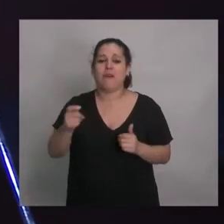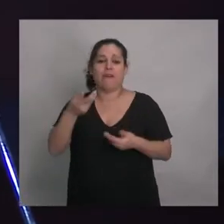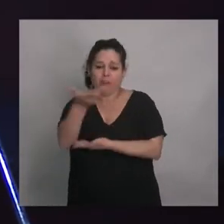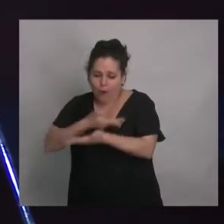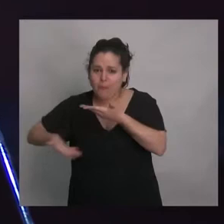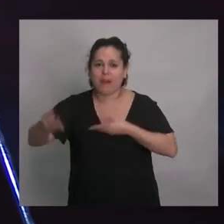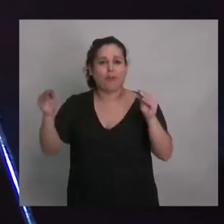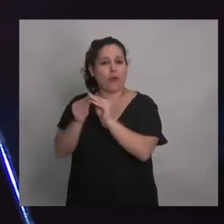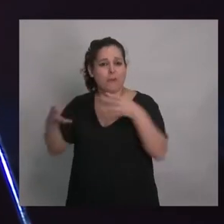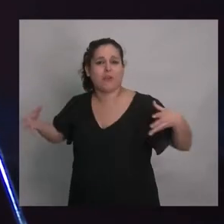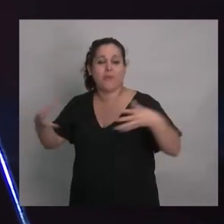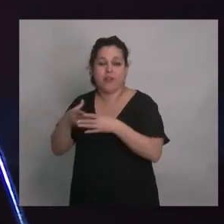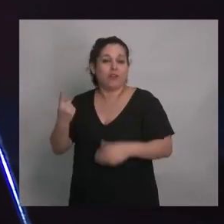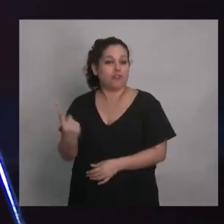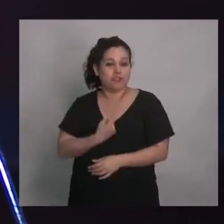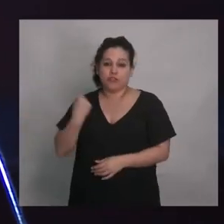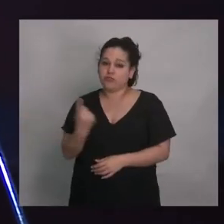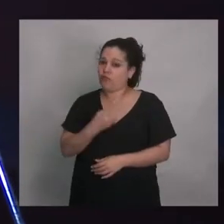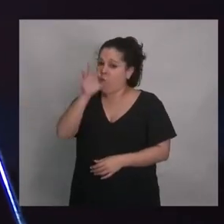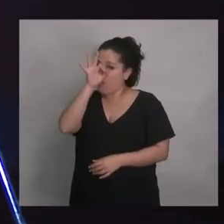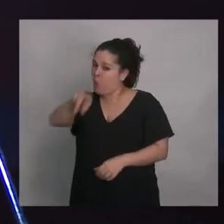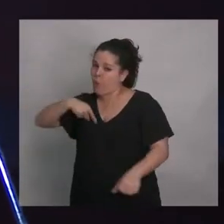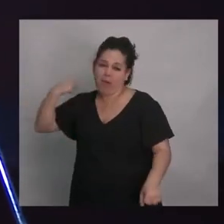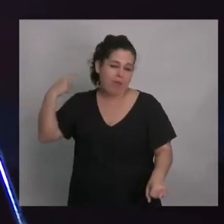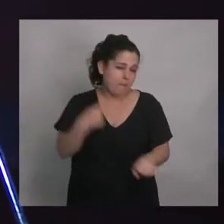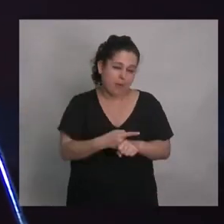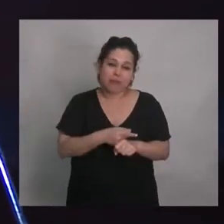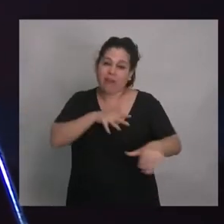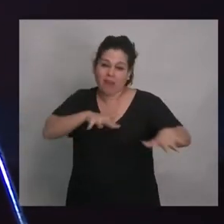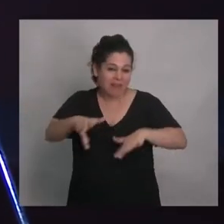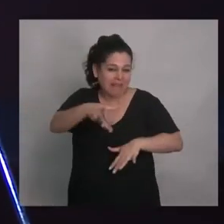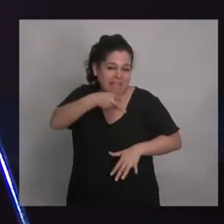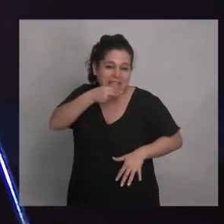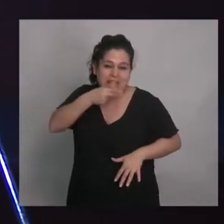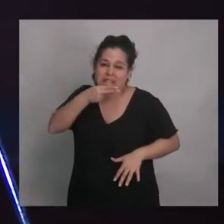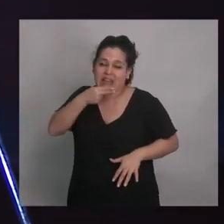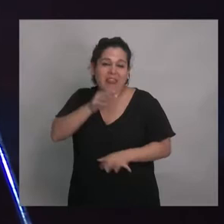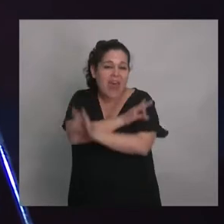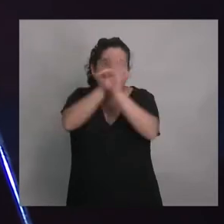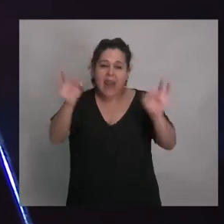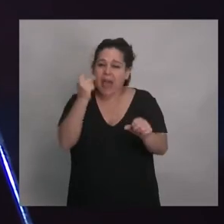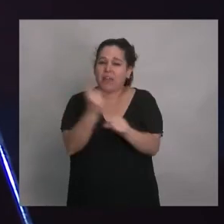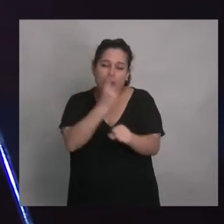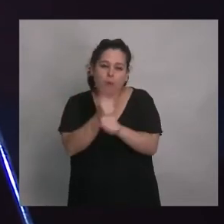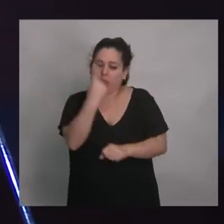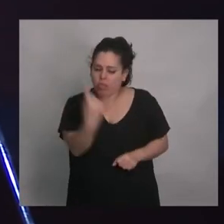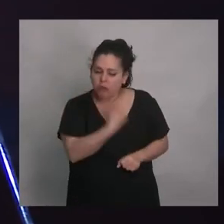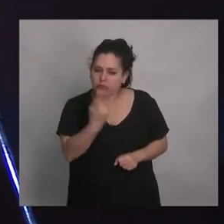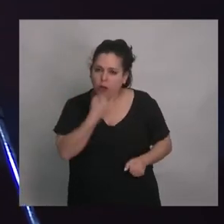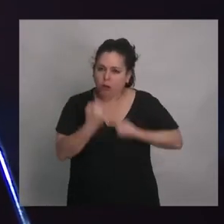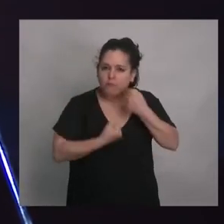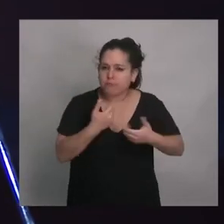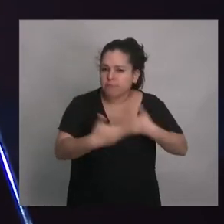compañeras sola no hubiera podido hacer nada nadie puede estar solo